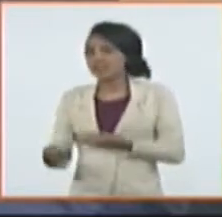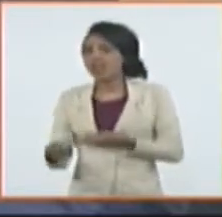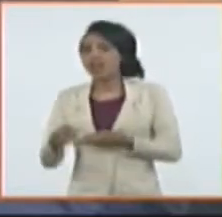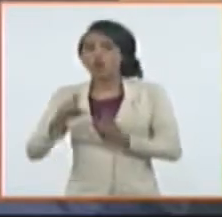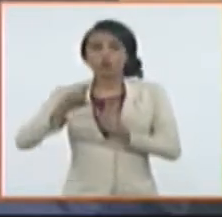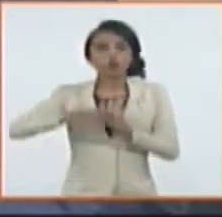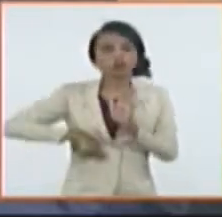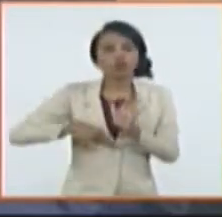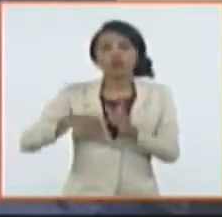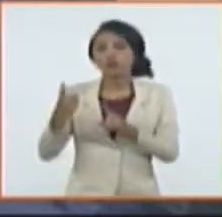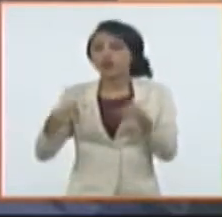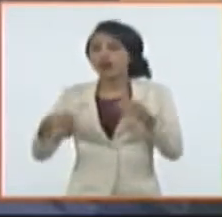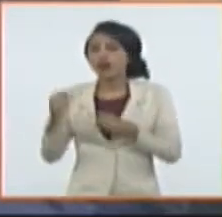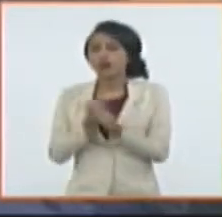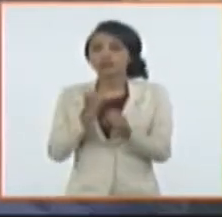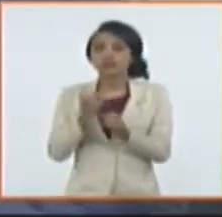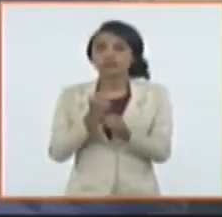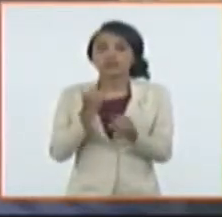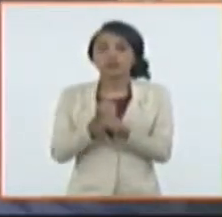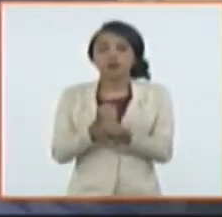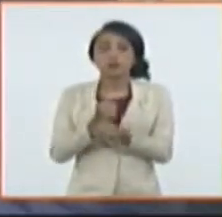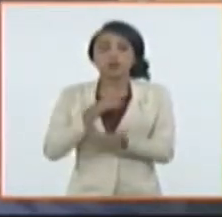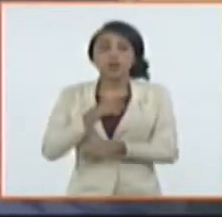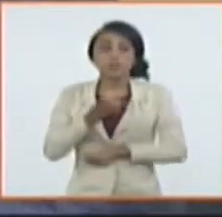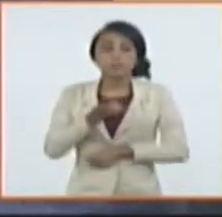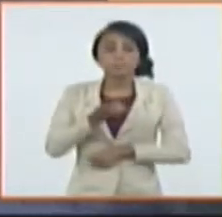el trabajo de la Western Union